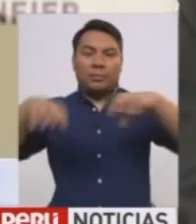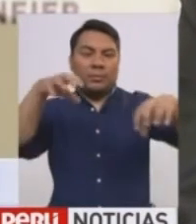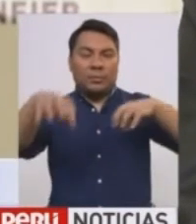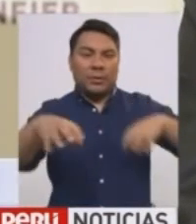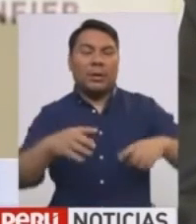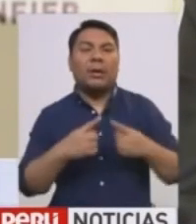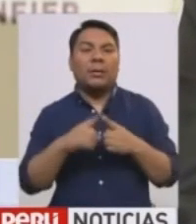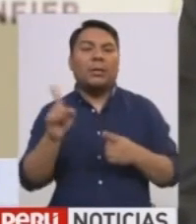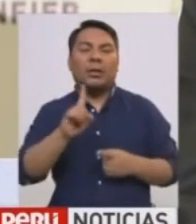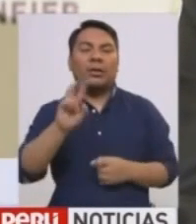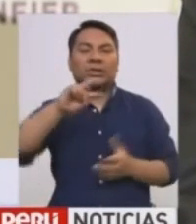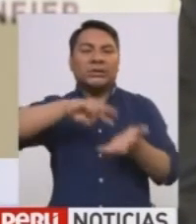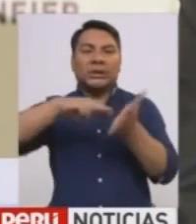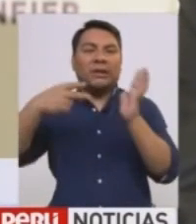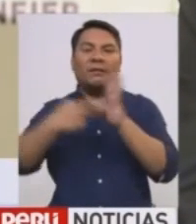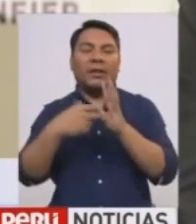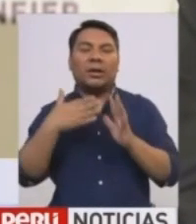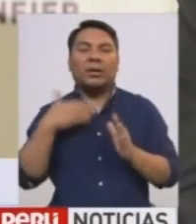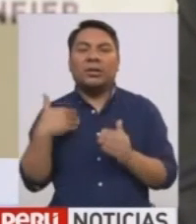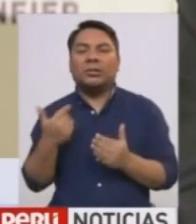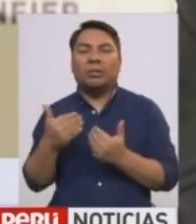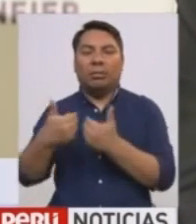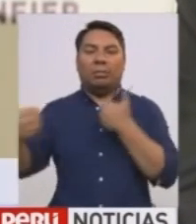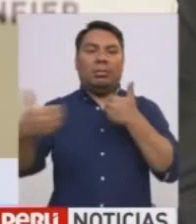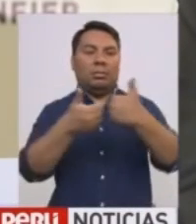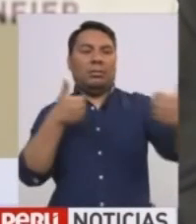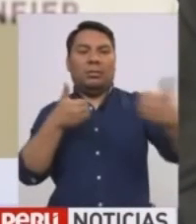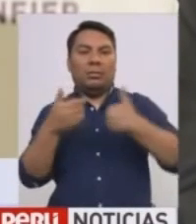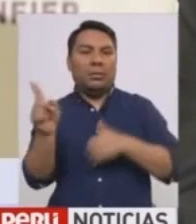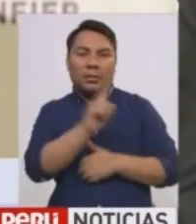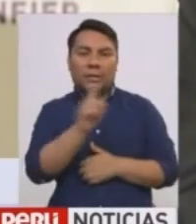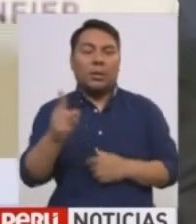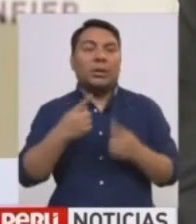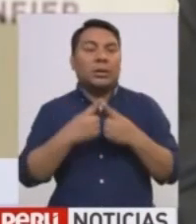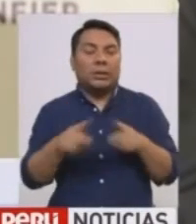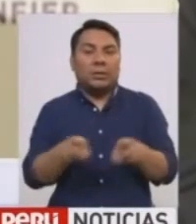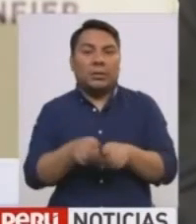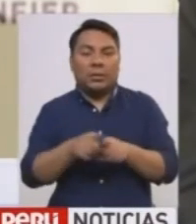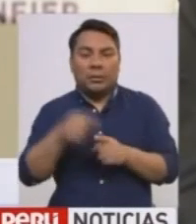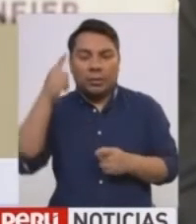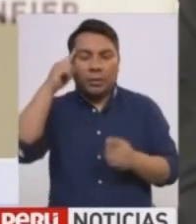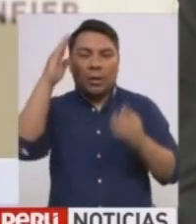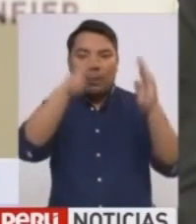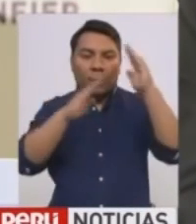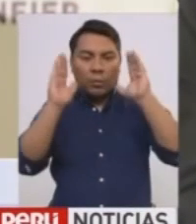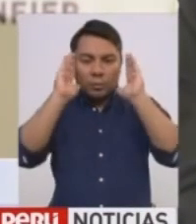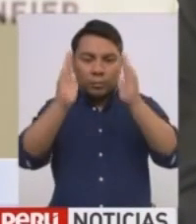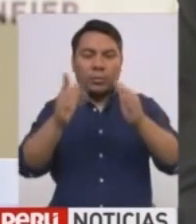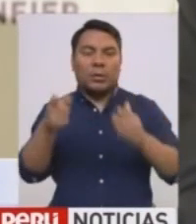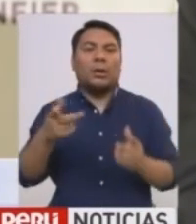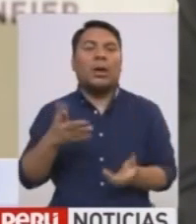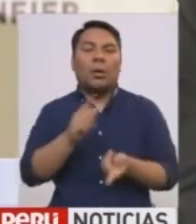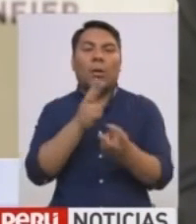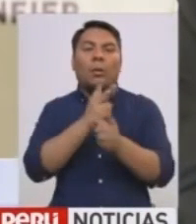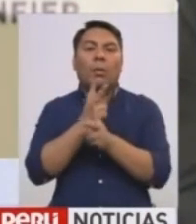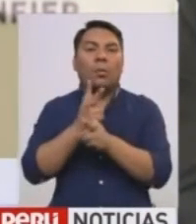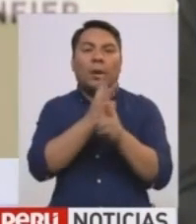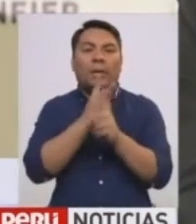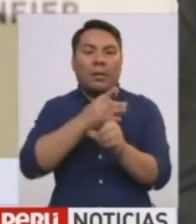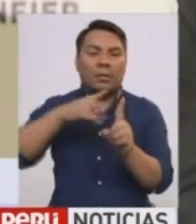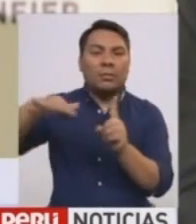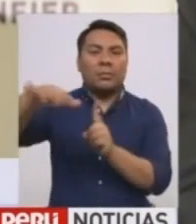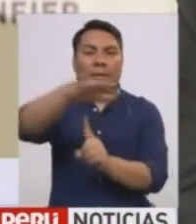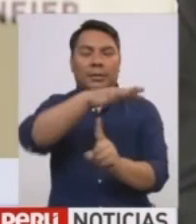sensibilidad social, no nos resta preocupación por el cuidado del medio ambiente, no nos hace vivir